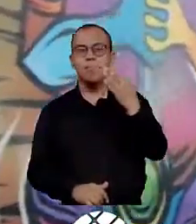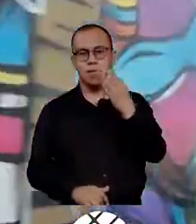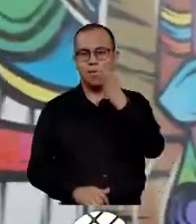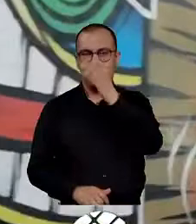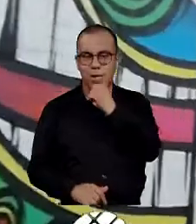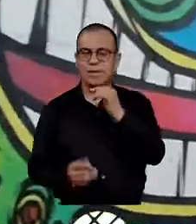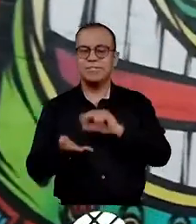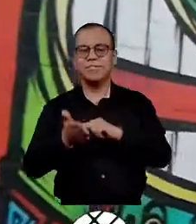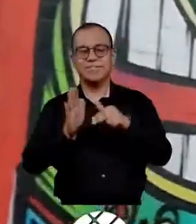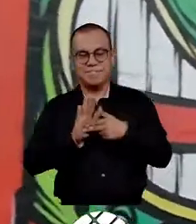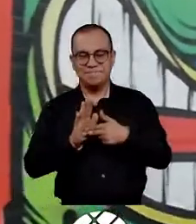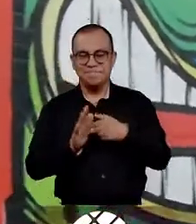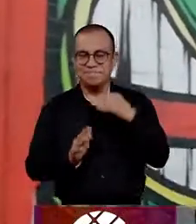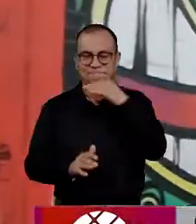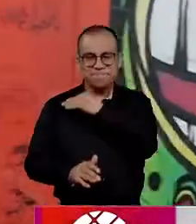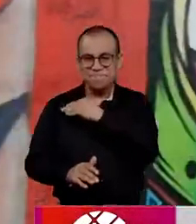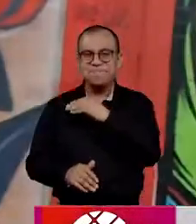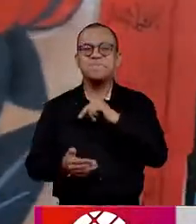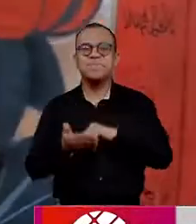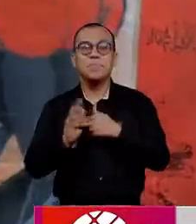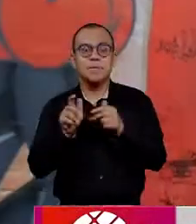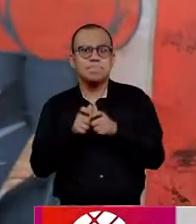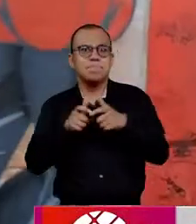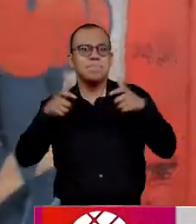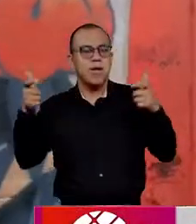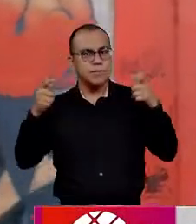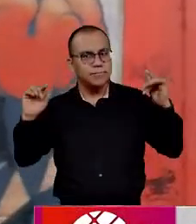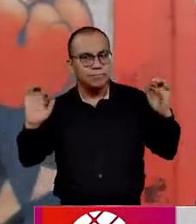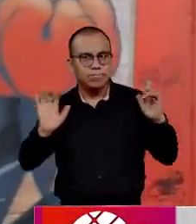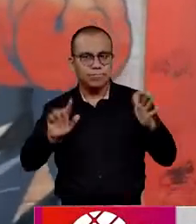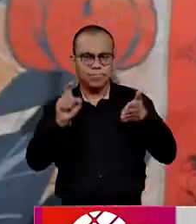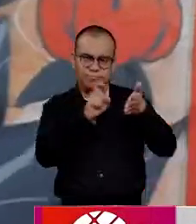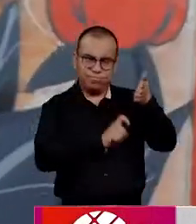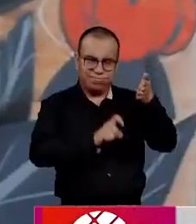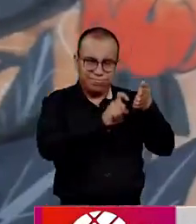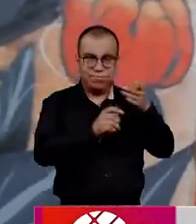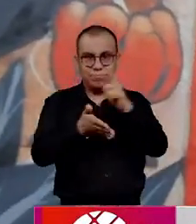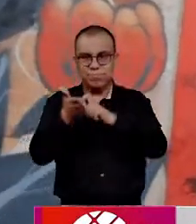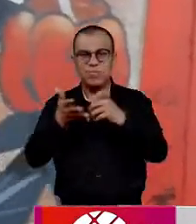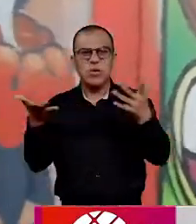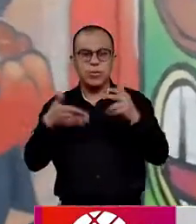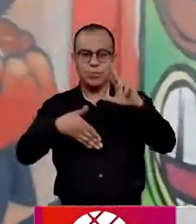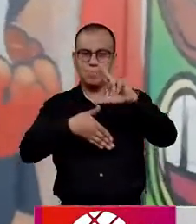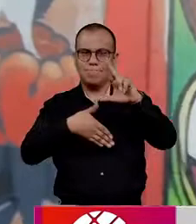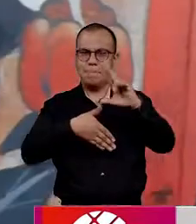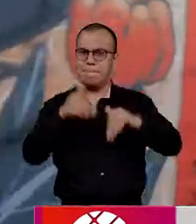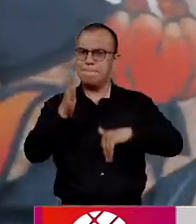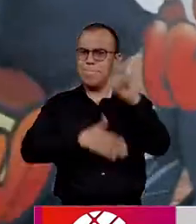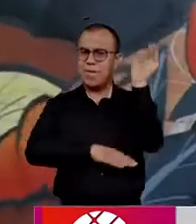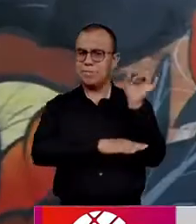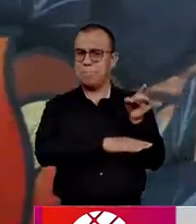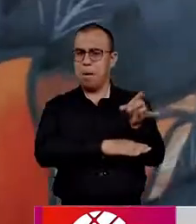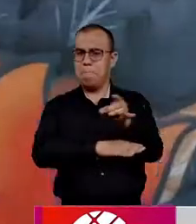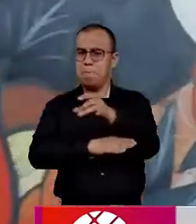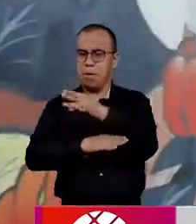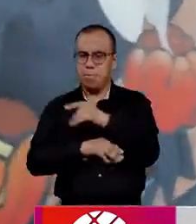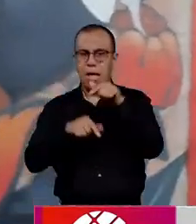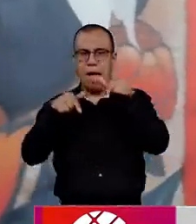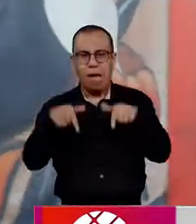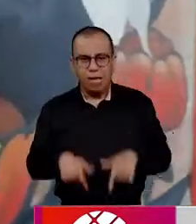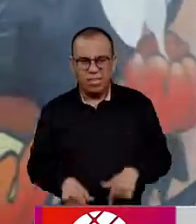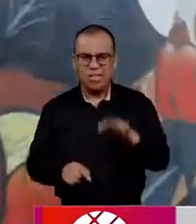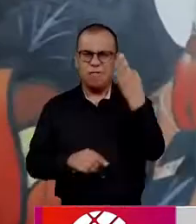Lo que sí es cierto es que esta es la zona con mayor concentración de grafitis en Latinoamérica. Aquí participaron artistas de Bélgica,